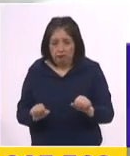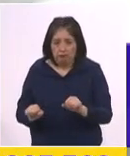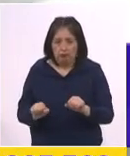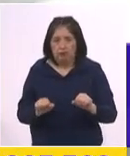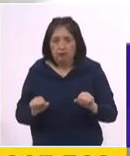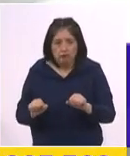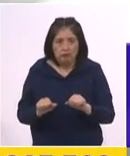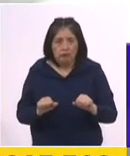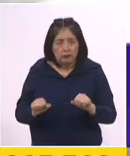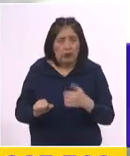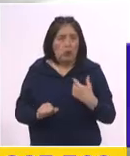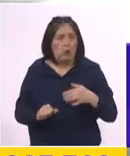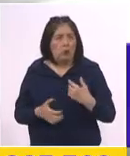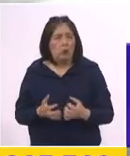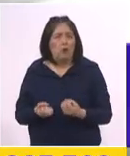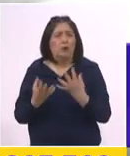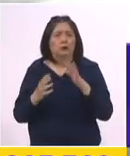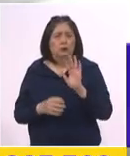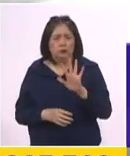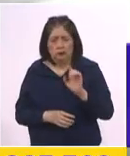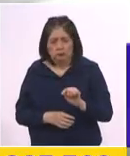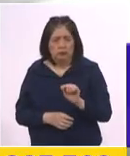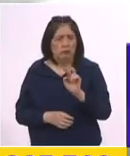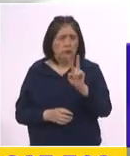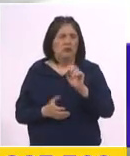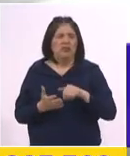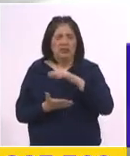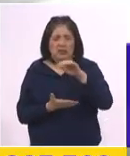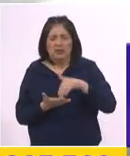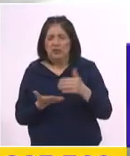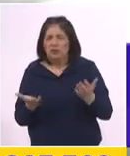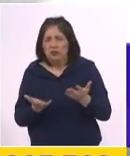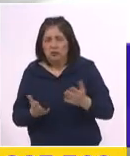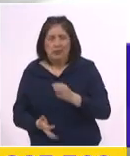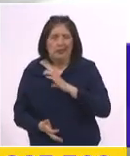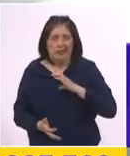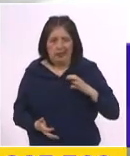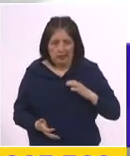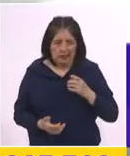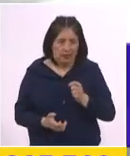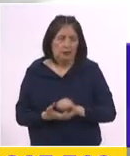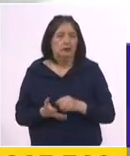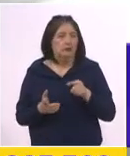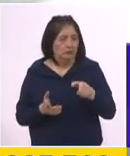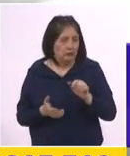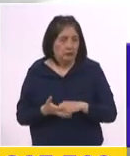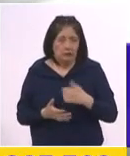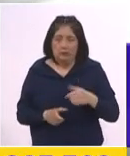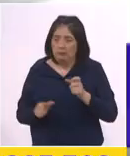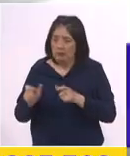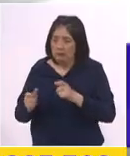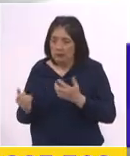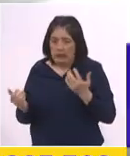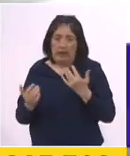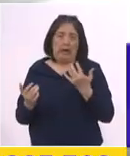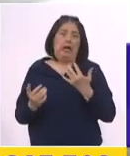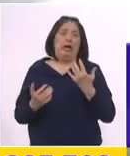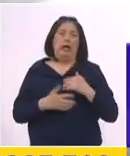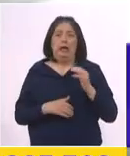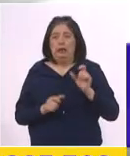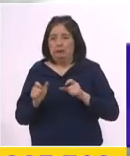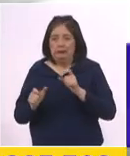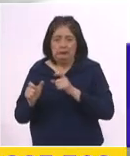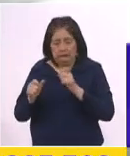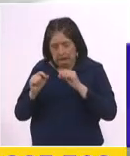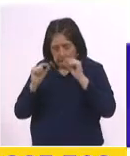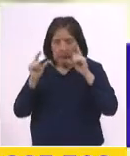La magnitud de este sismo era de 5,2, cuyo epicentro era el Callao. Por supuesto que esto asustó y alarmó a todos los